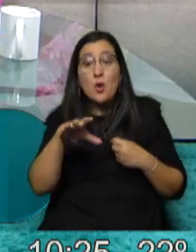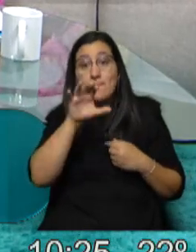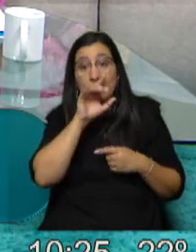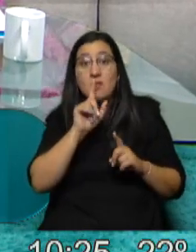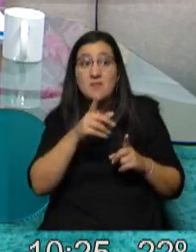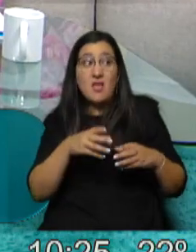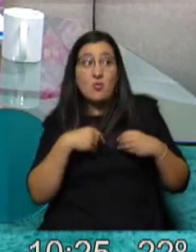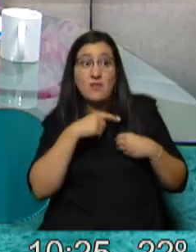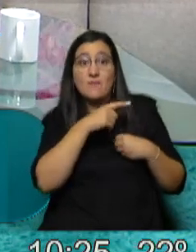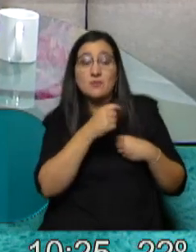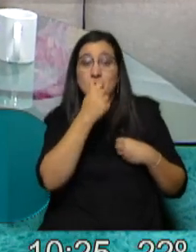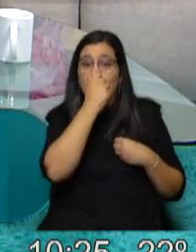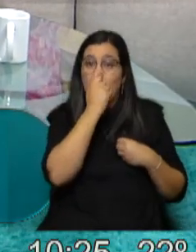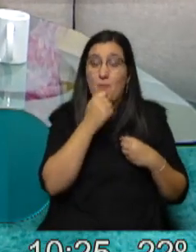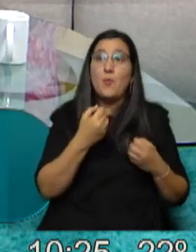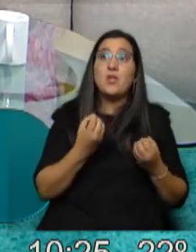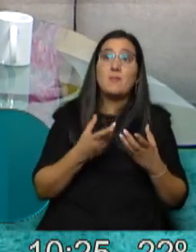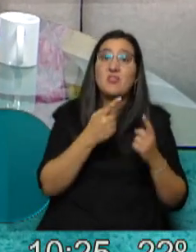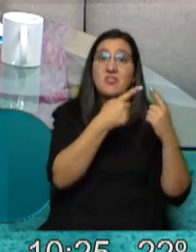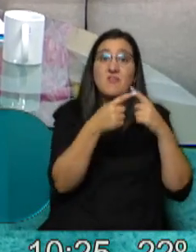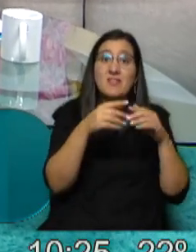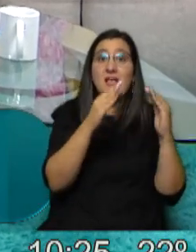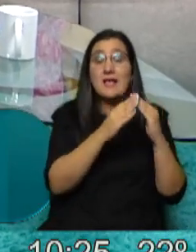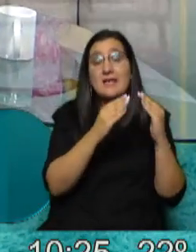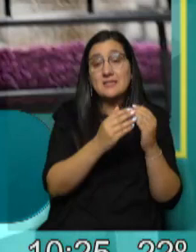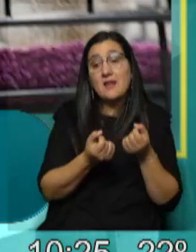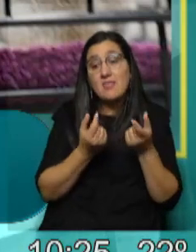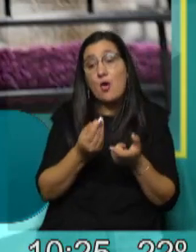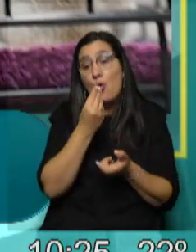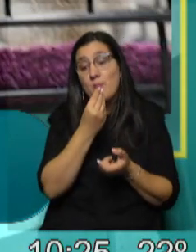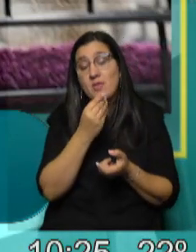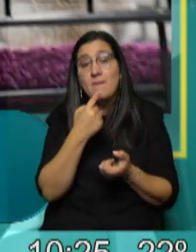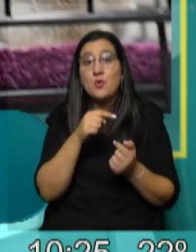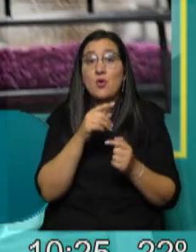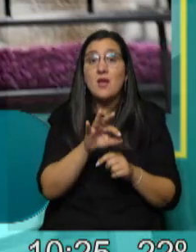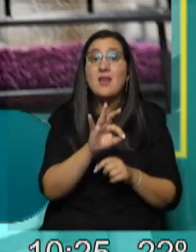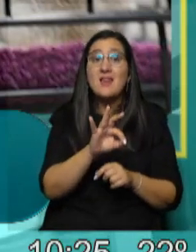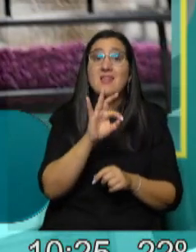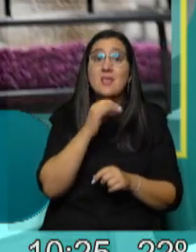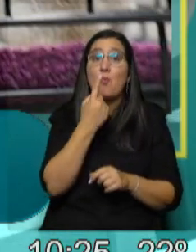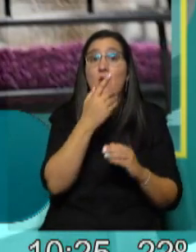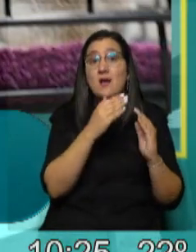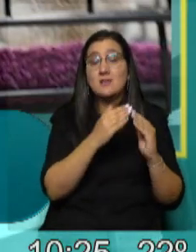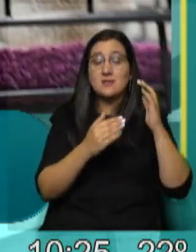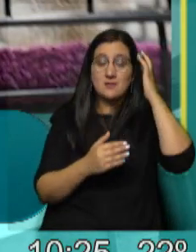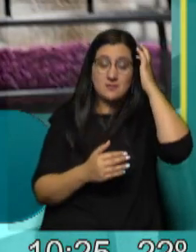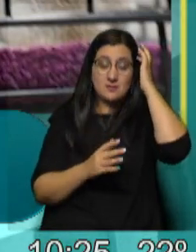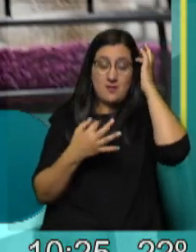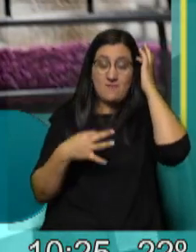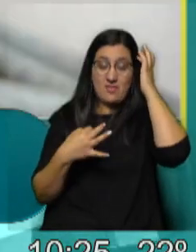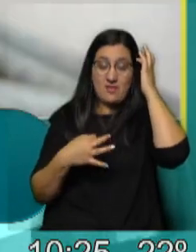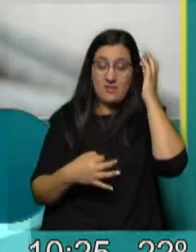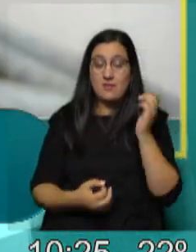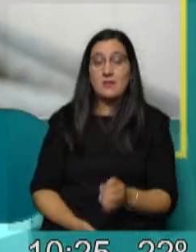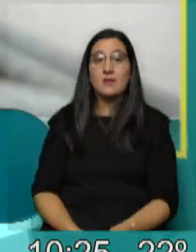dan comida en varias casas y sin embargo duerme en una, ¿me explico? Sí, en realidad también va a depender de eso, es verdad.